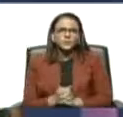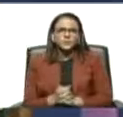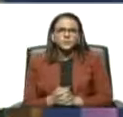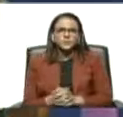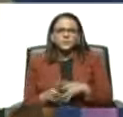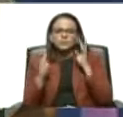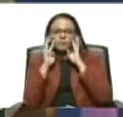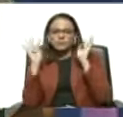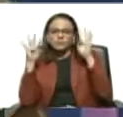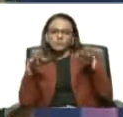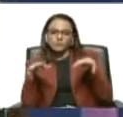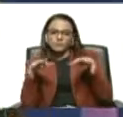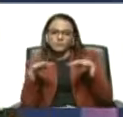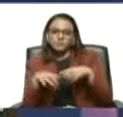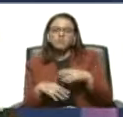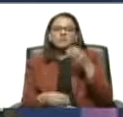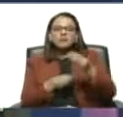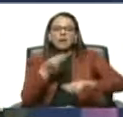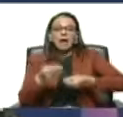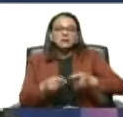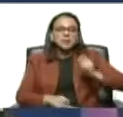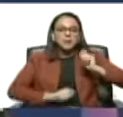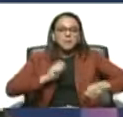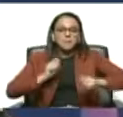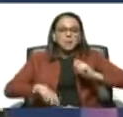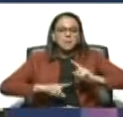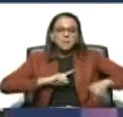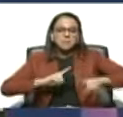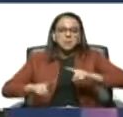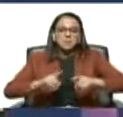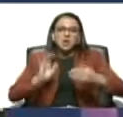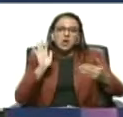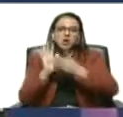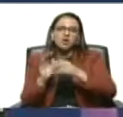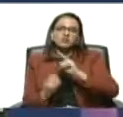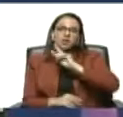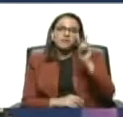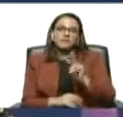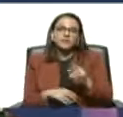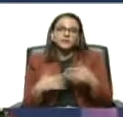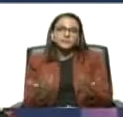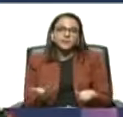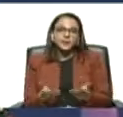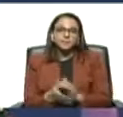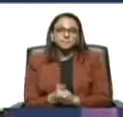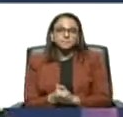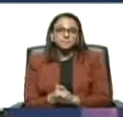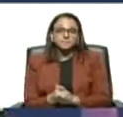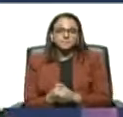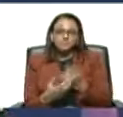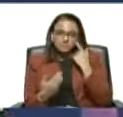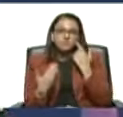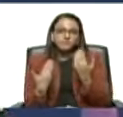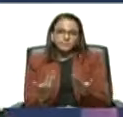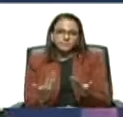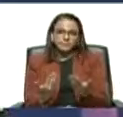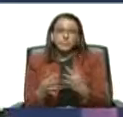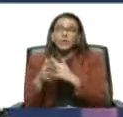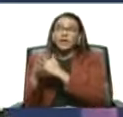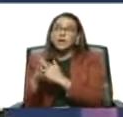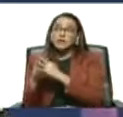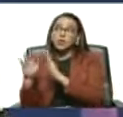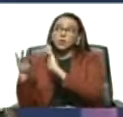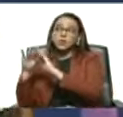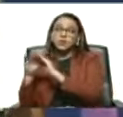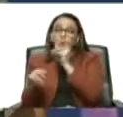contemplan y ejecutan esta agresión contra Venezuela? Fíjense ustedes, Estados Unidos, Patiño,